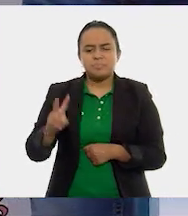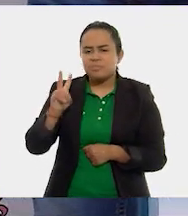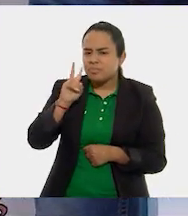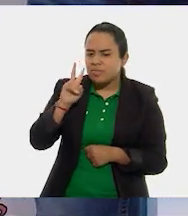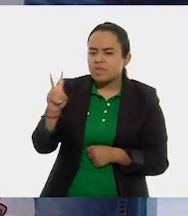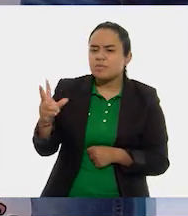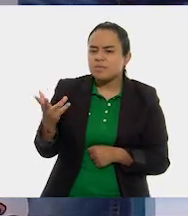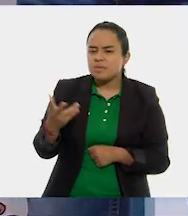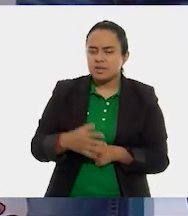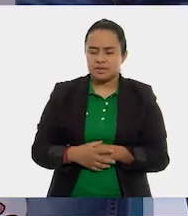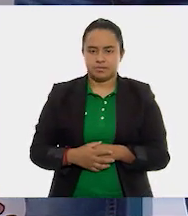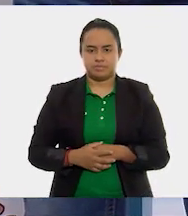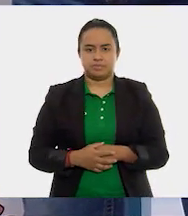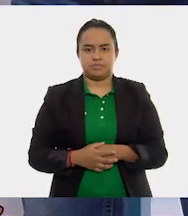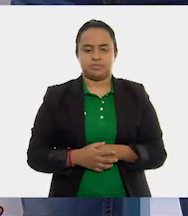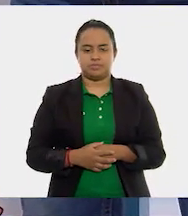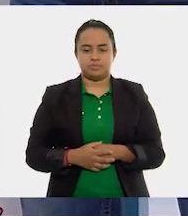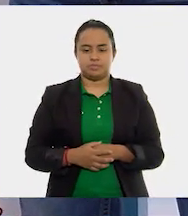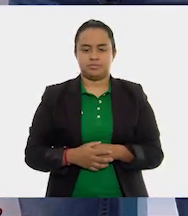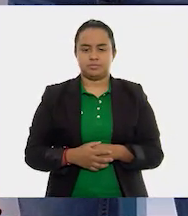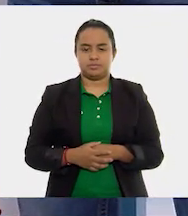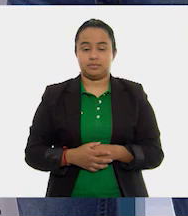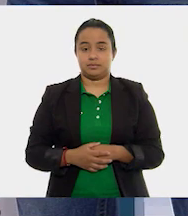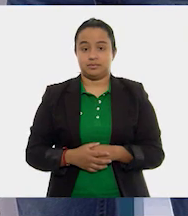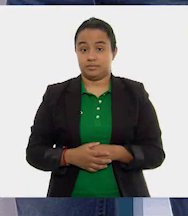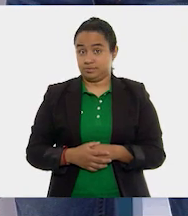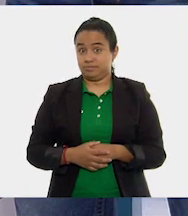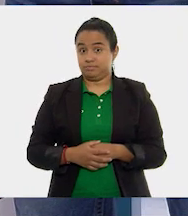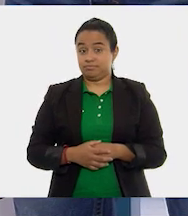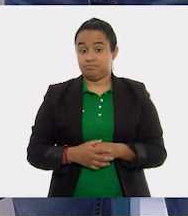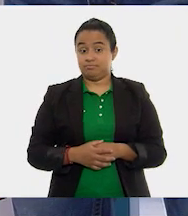Carlos? Uy, pues...